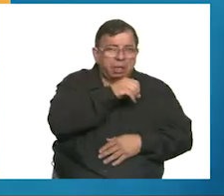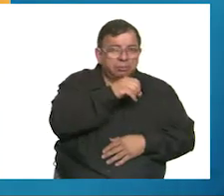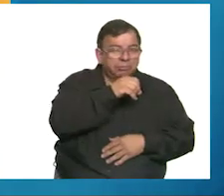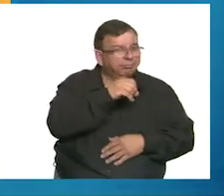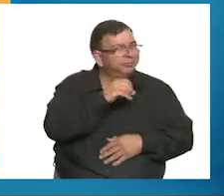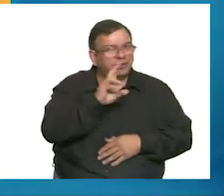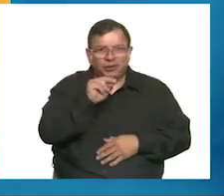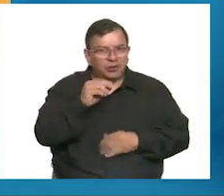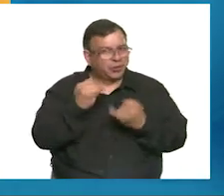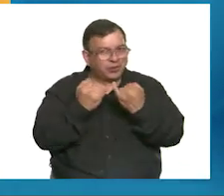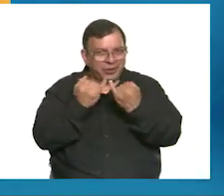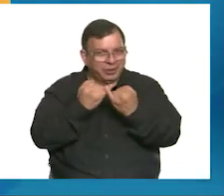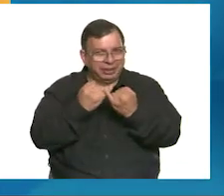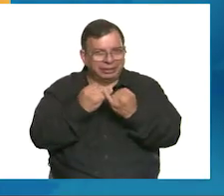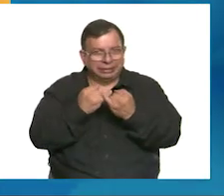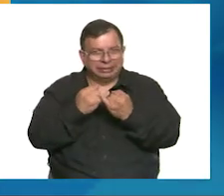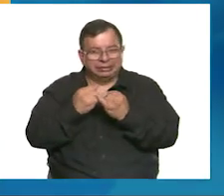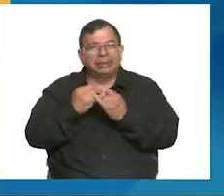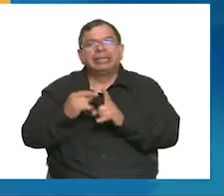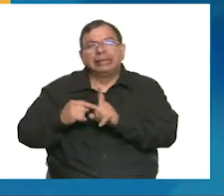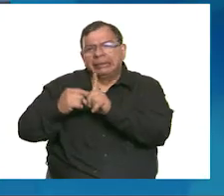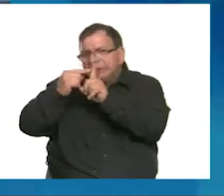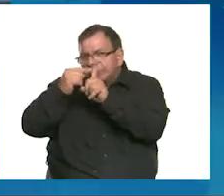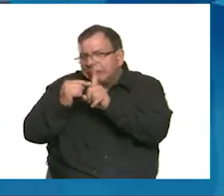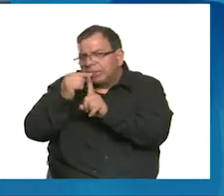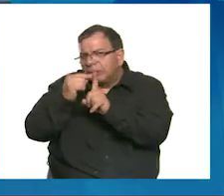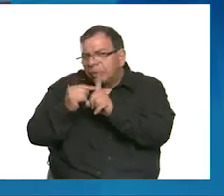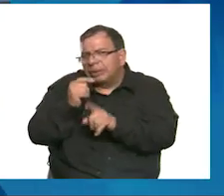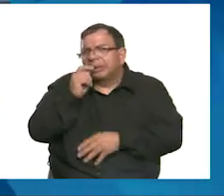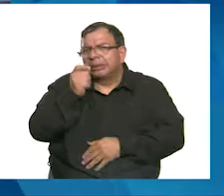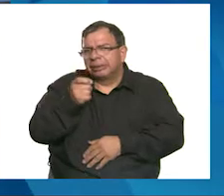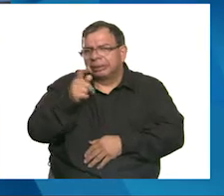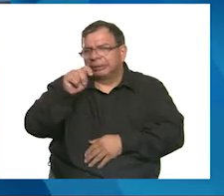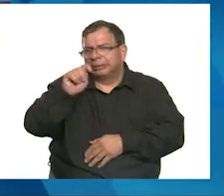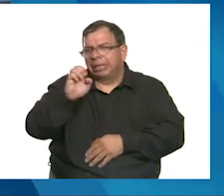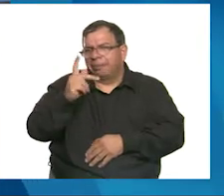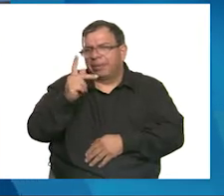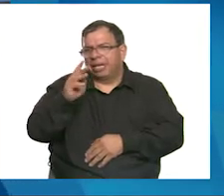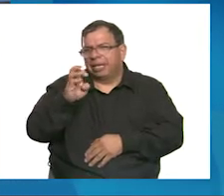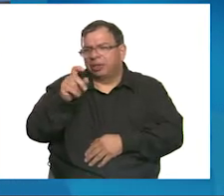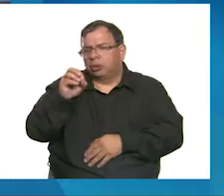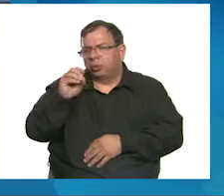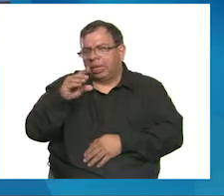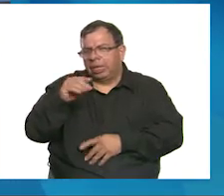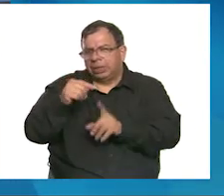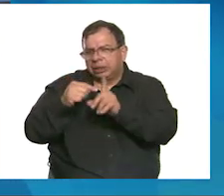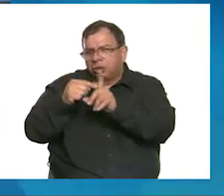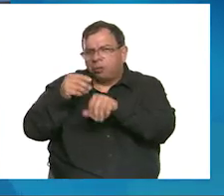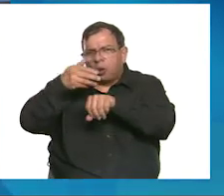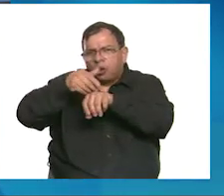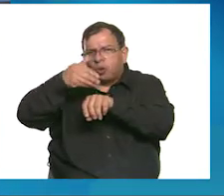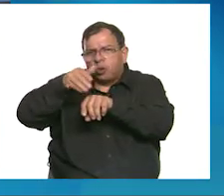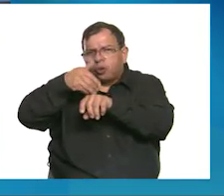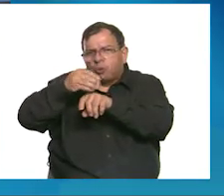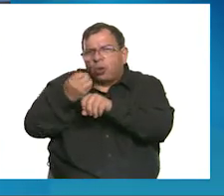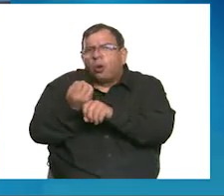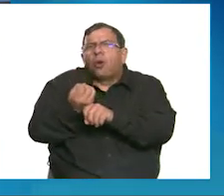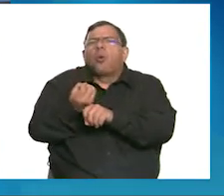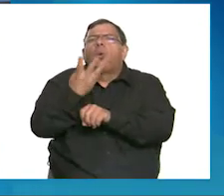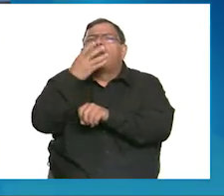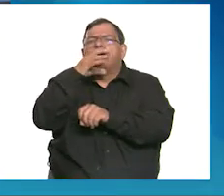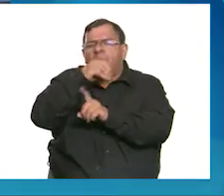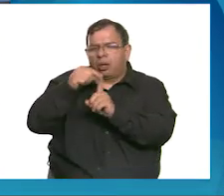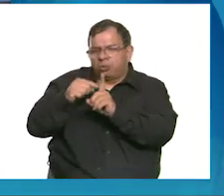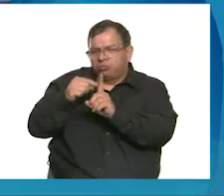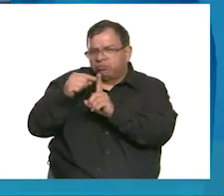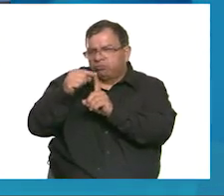son. ¿Qué es la temperatura? La temperatura es un valor numérico de qué tan caliente o frío está, por